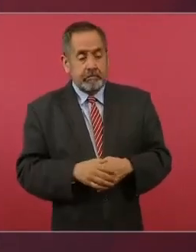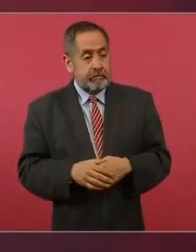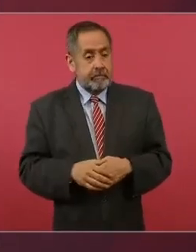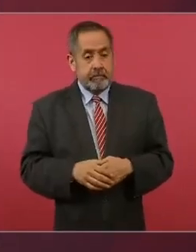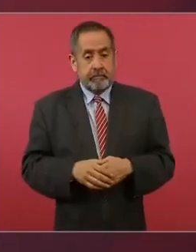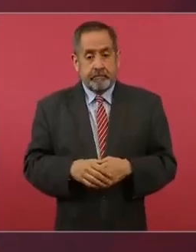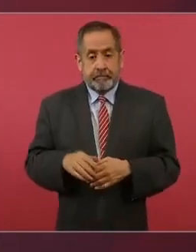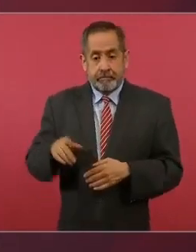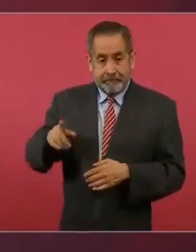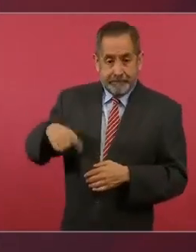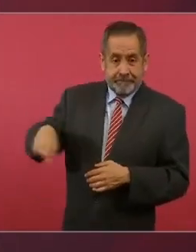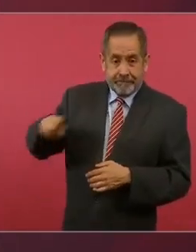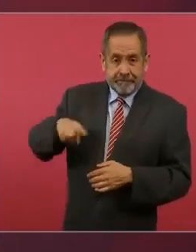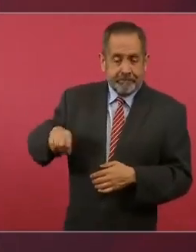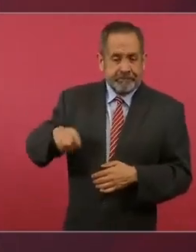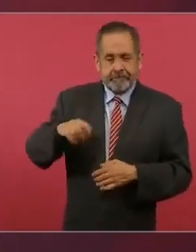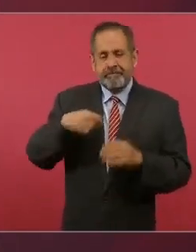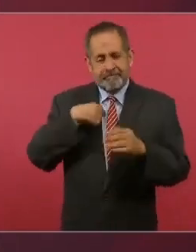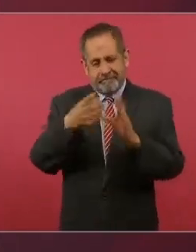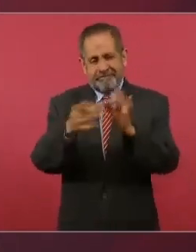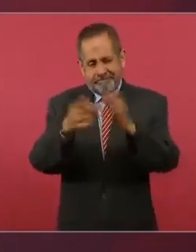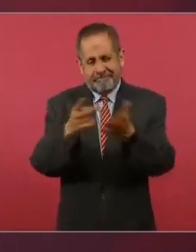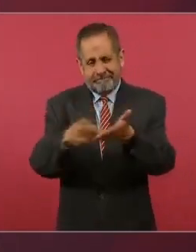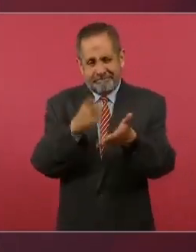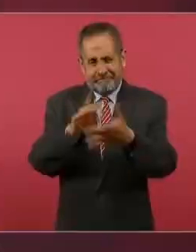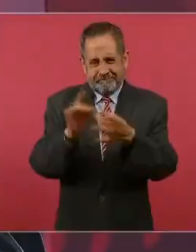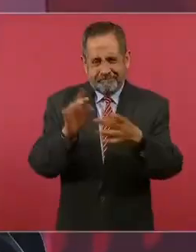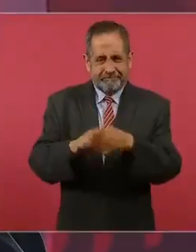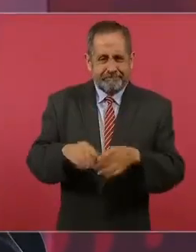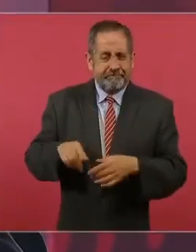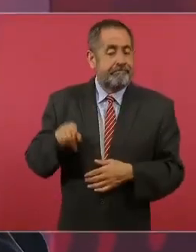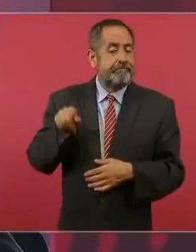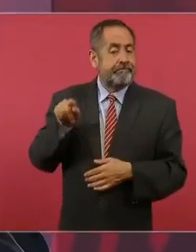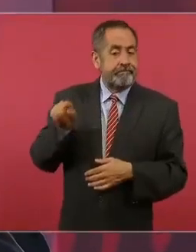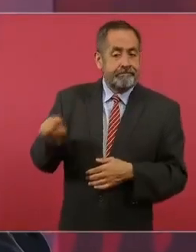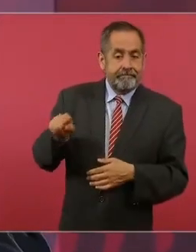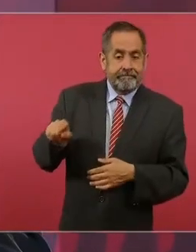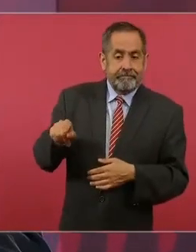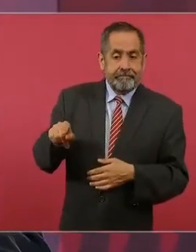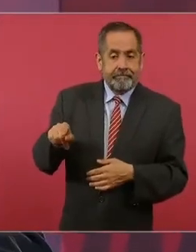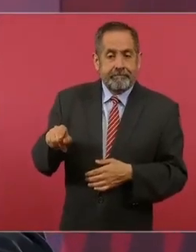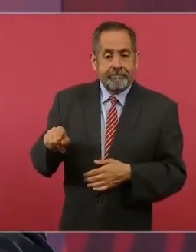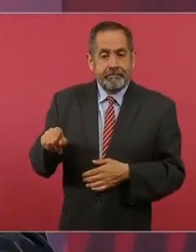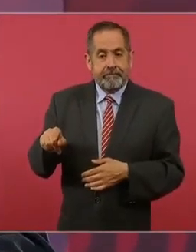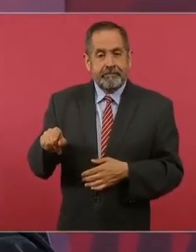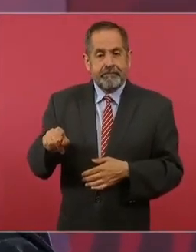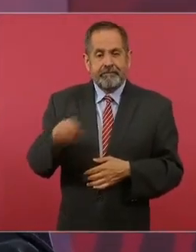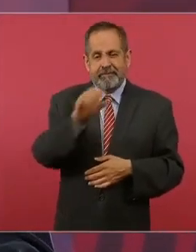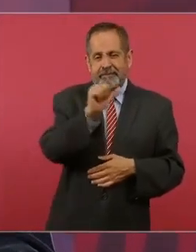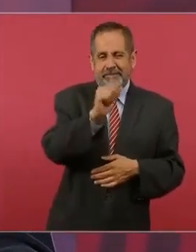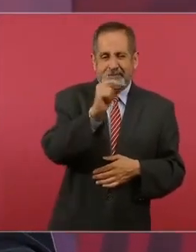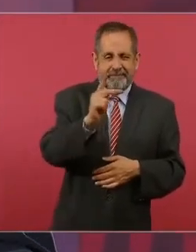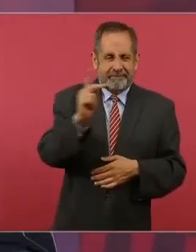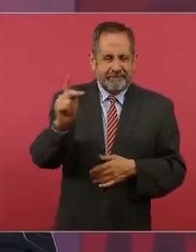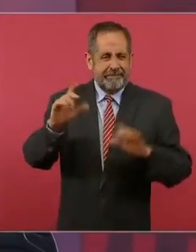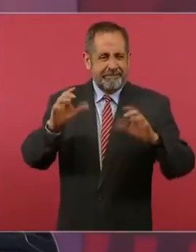los estados, ya he comentado eso, de las llamadas asociaciones públicas